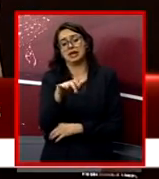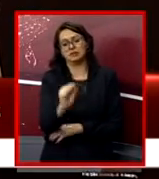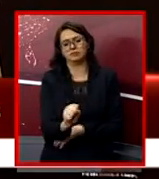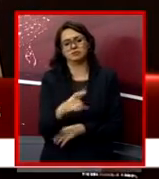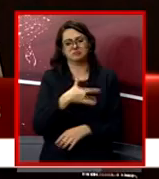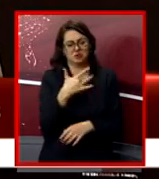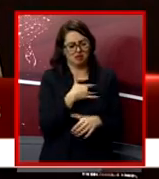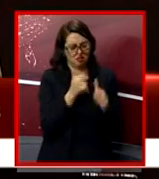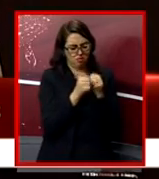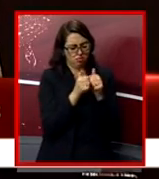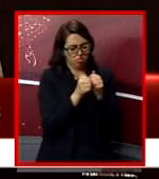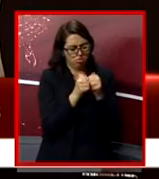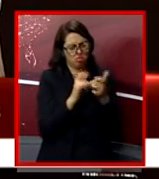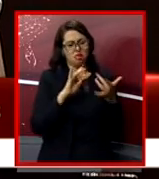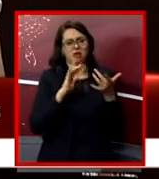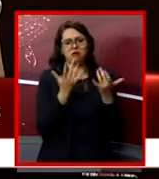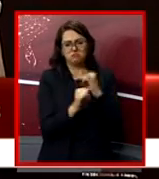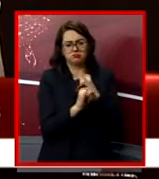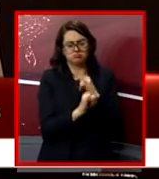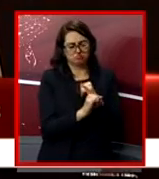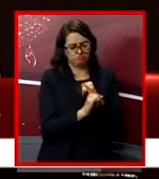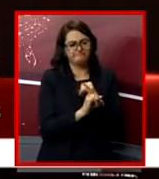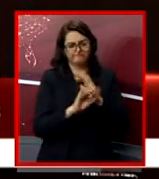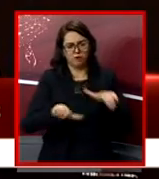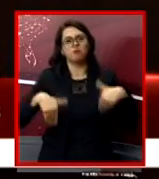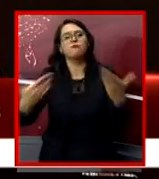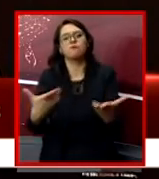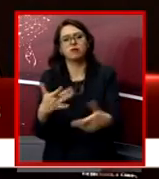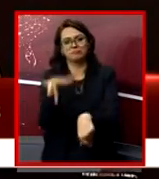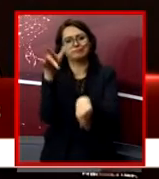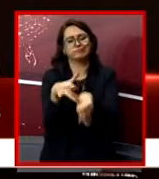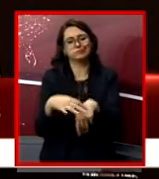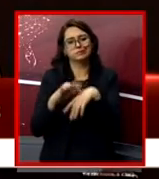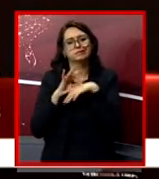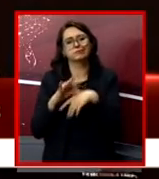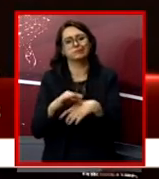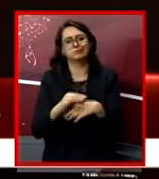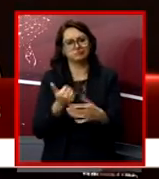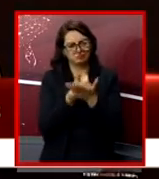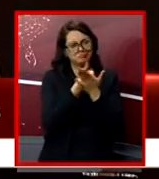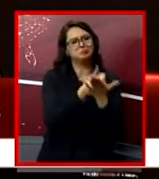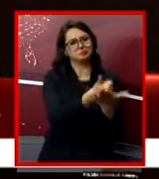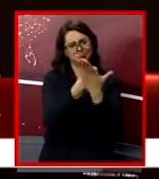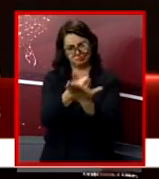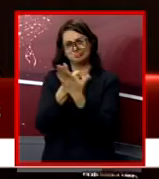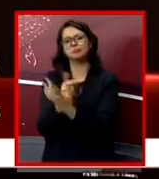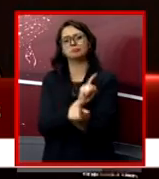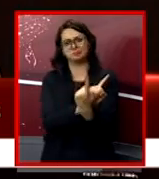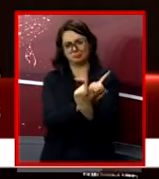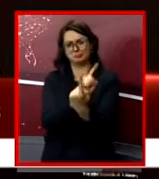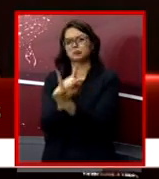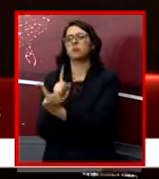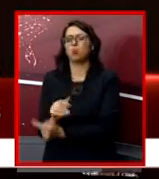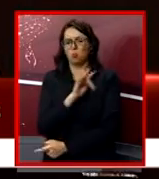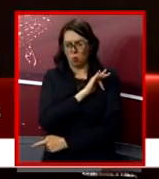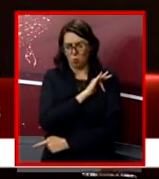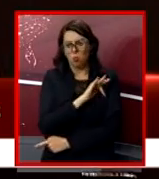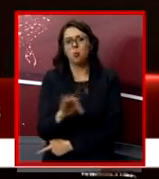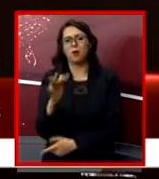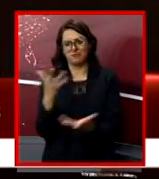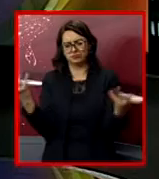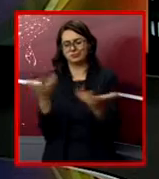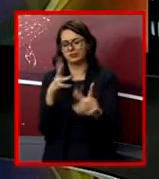virtual a lo real y nos demostraron que están dispuestos a ayudar a quien lo necesita y que pueden lograr lo